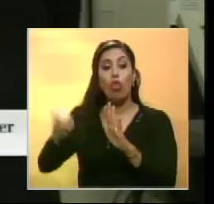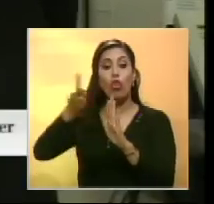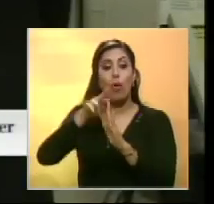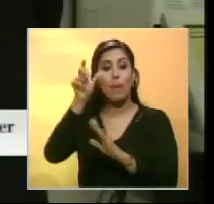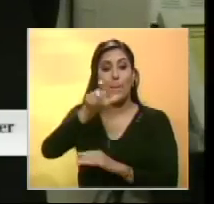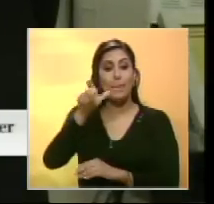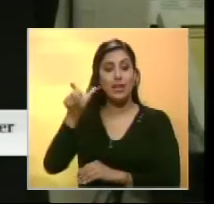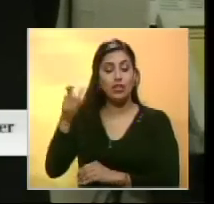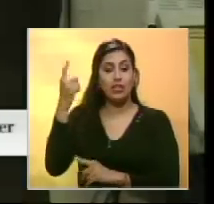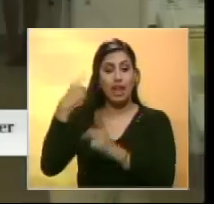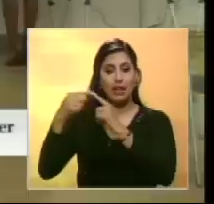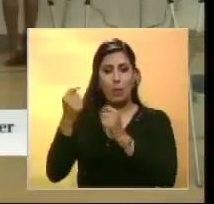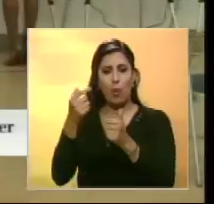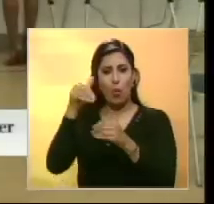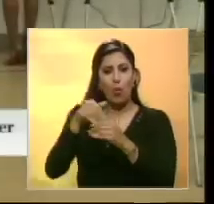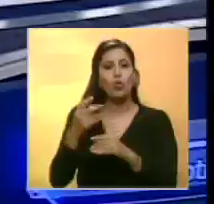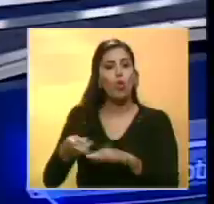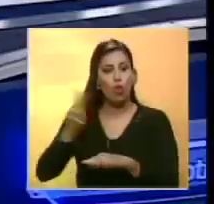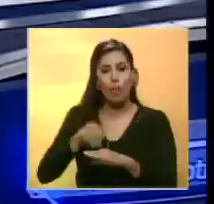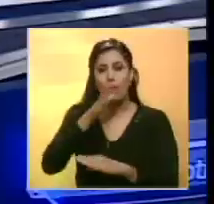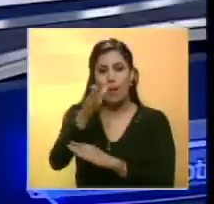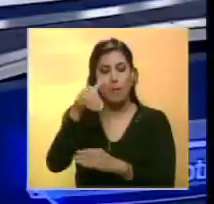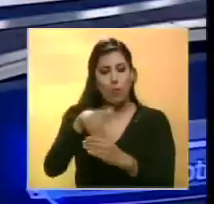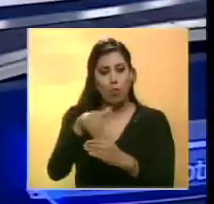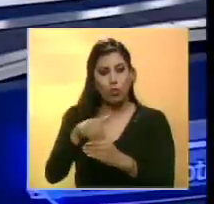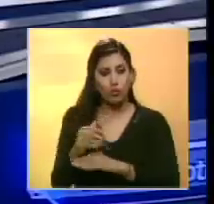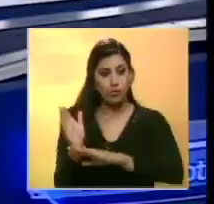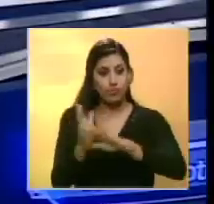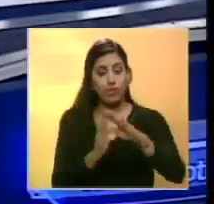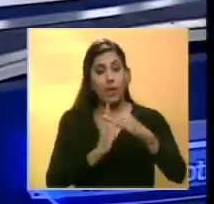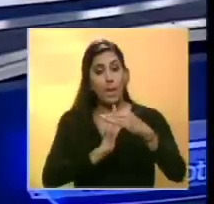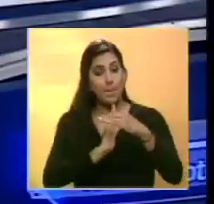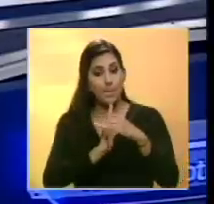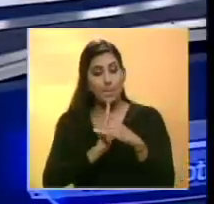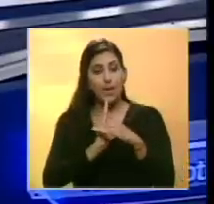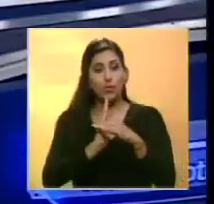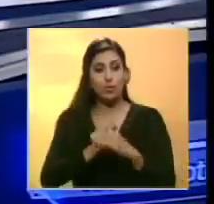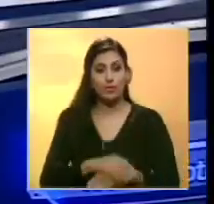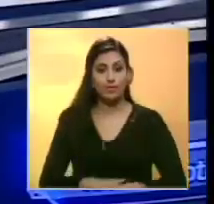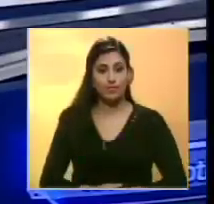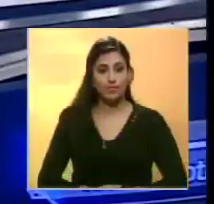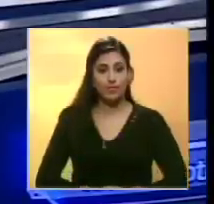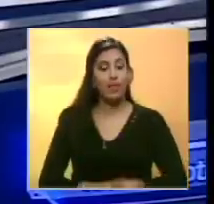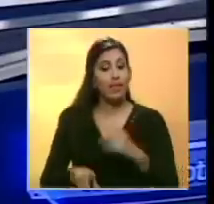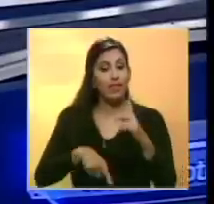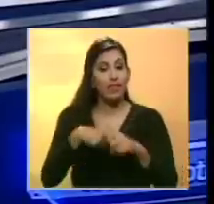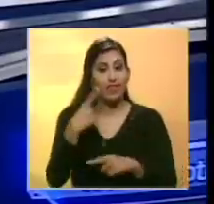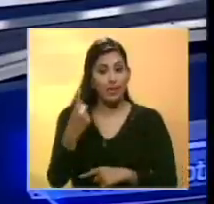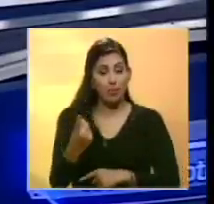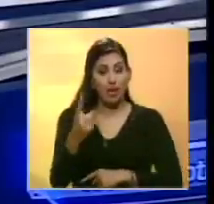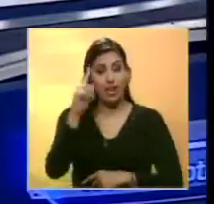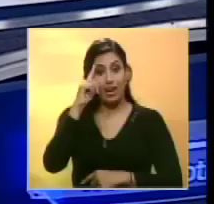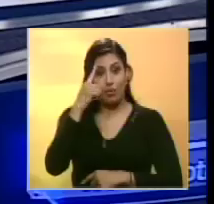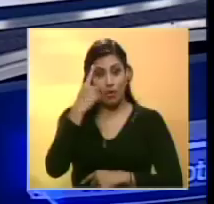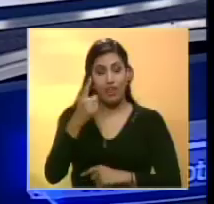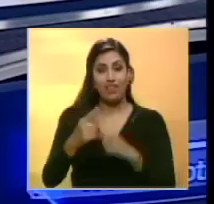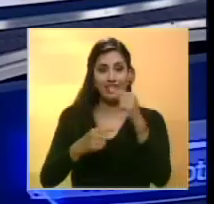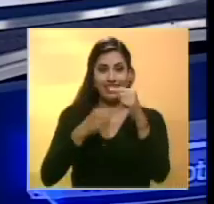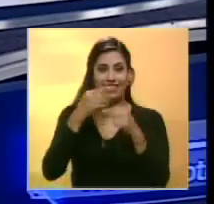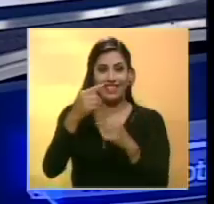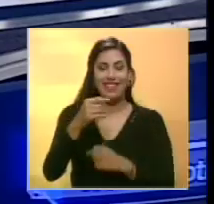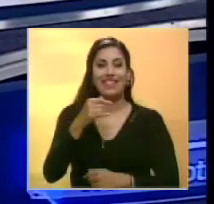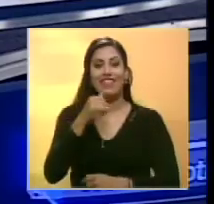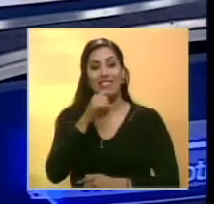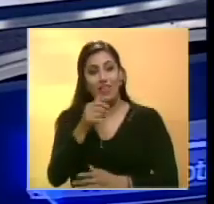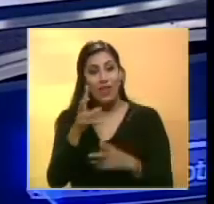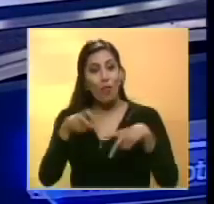personas que las elecciones pasadas. Es momento de hacer nuestra primera pausa. Así es, recuerden más adelante